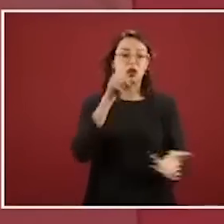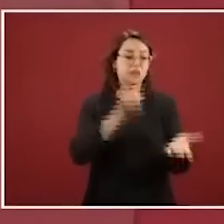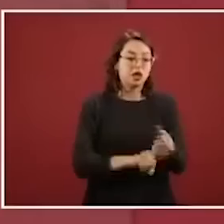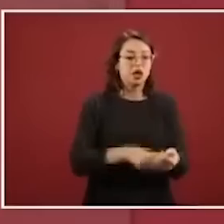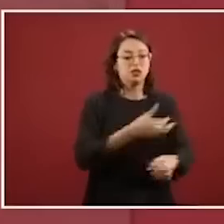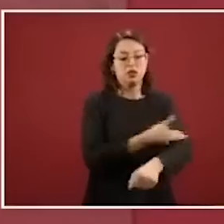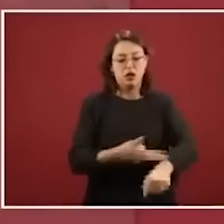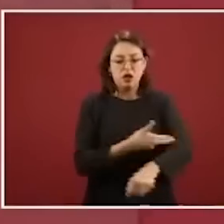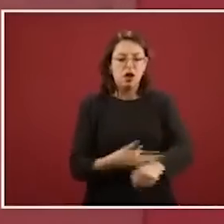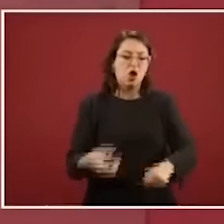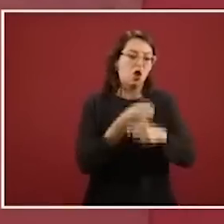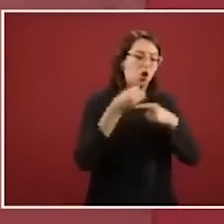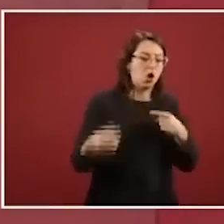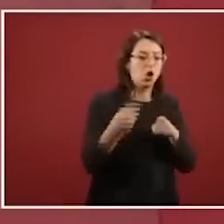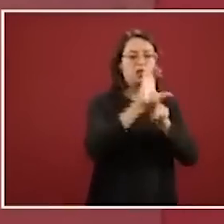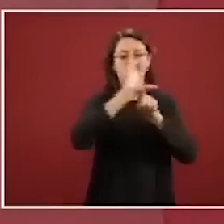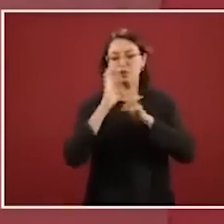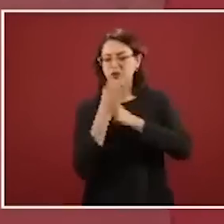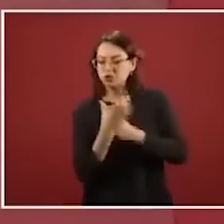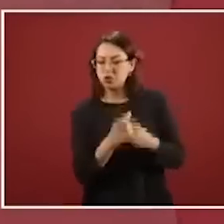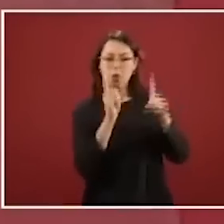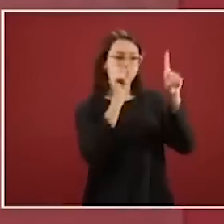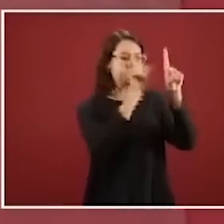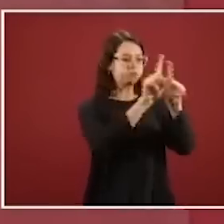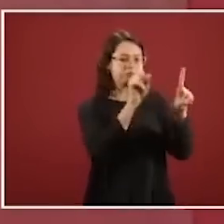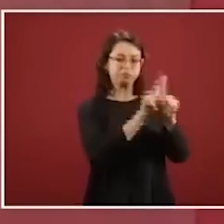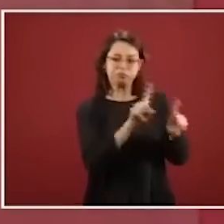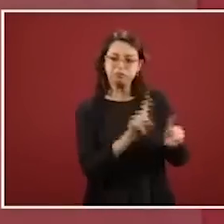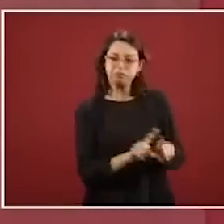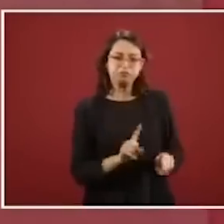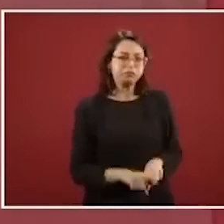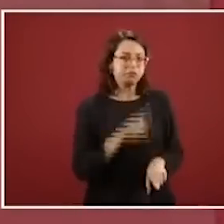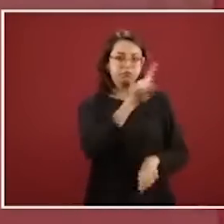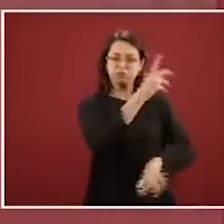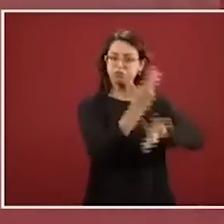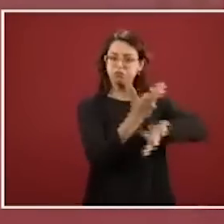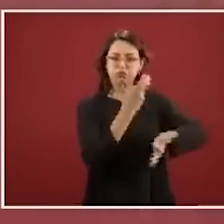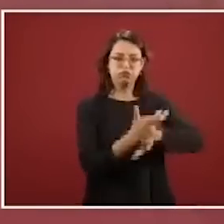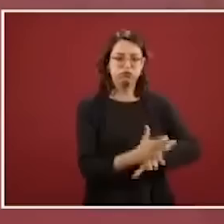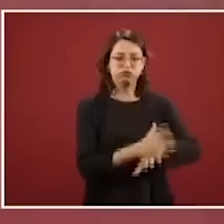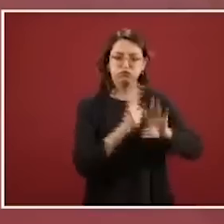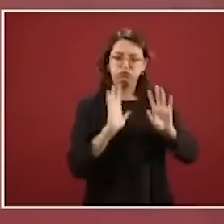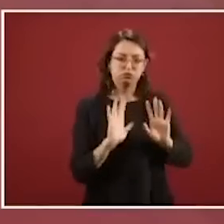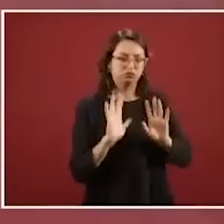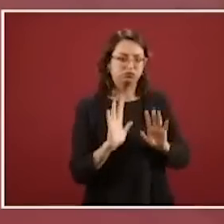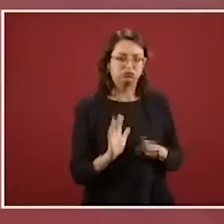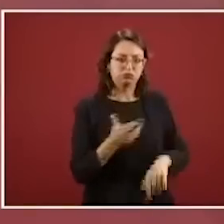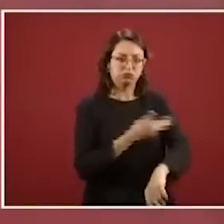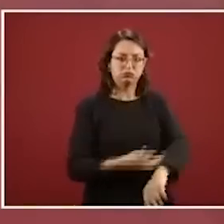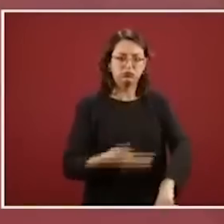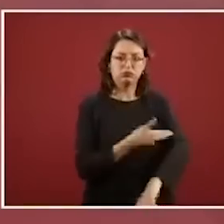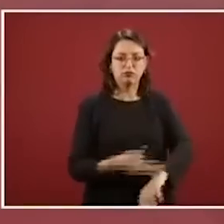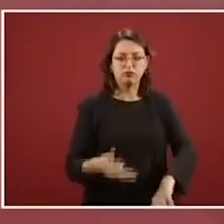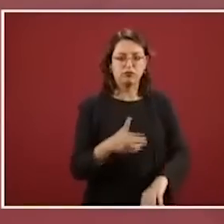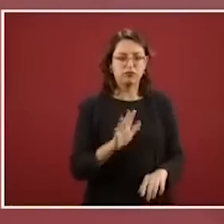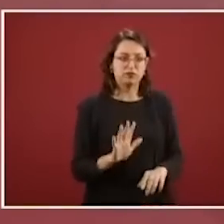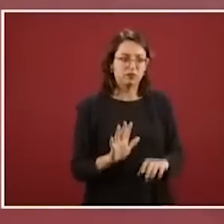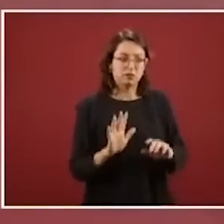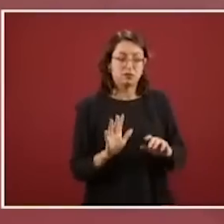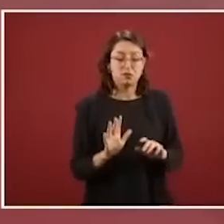si van a ser comisiones intersecretariales, si, cómo va a funcionar en Estados Unidos. Esto no es